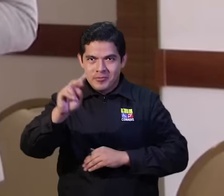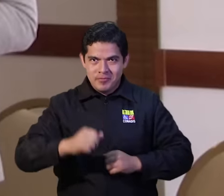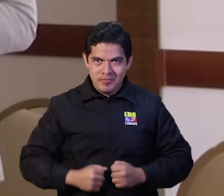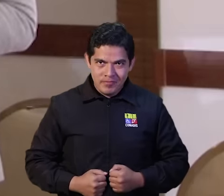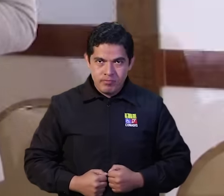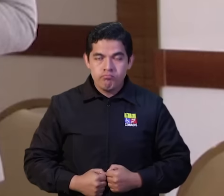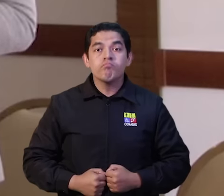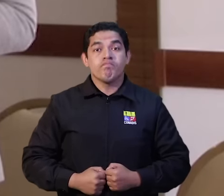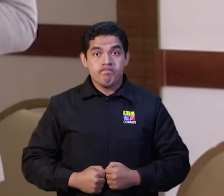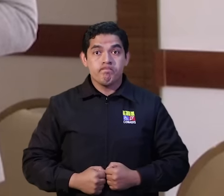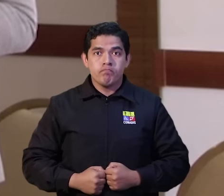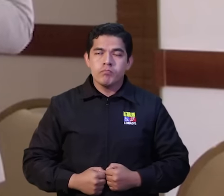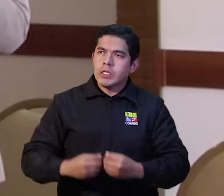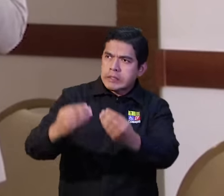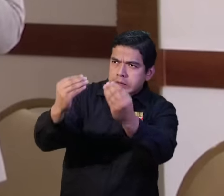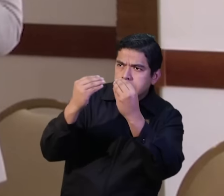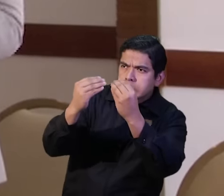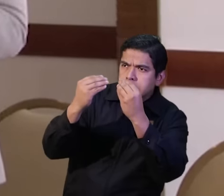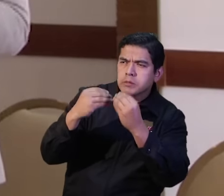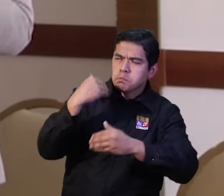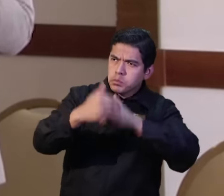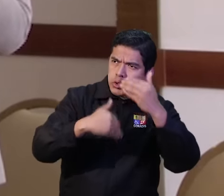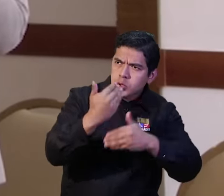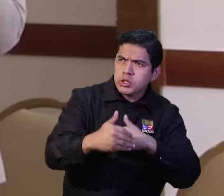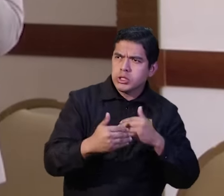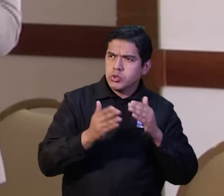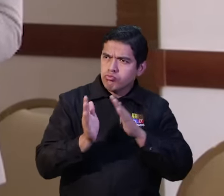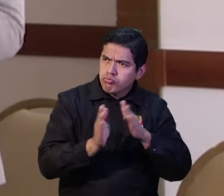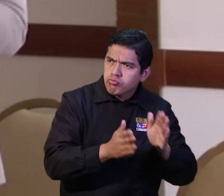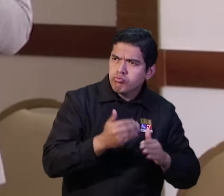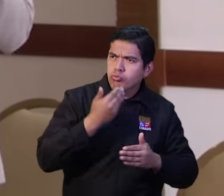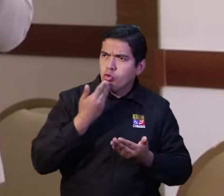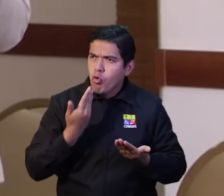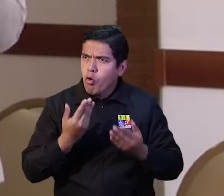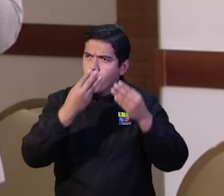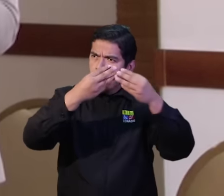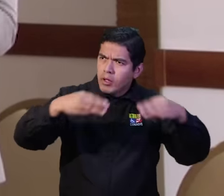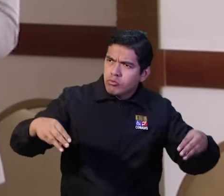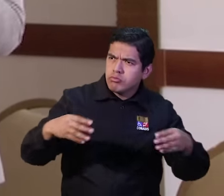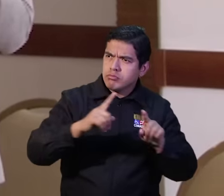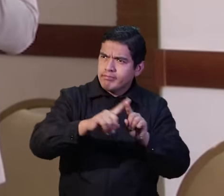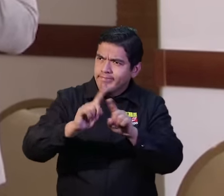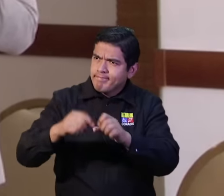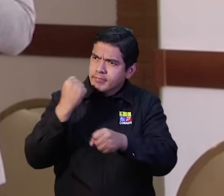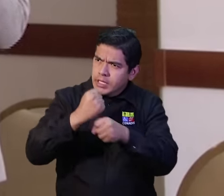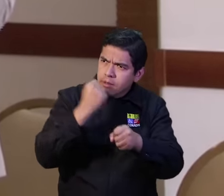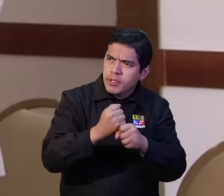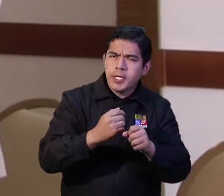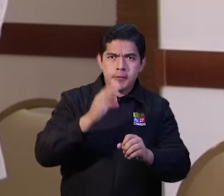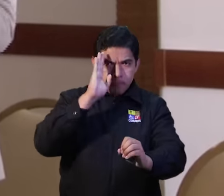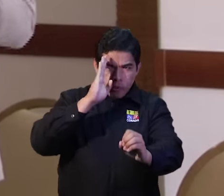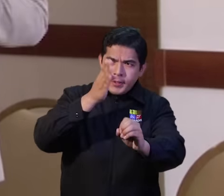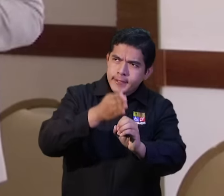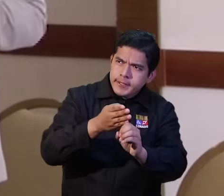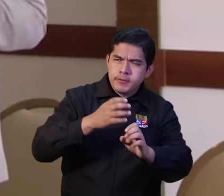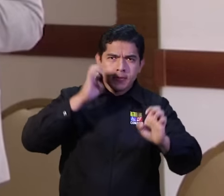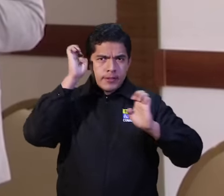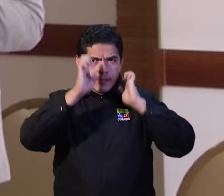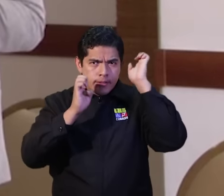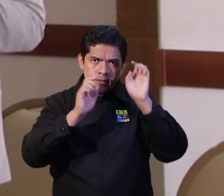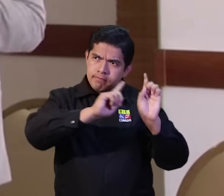17582. Vamos a conocer procedimientos, metodologías, formas de ordenar el trabajo,